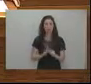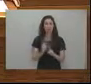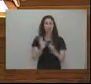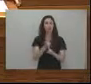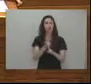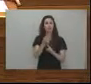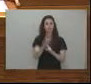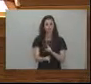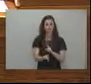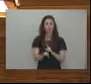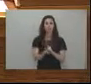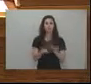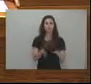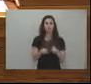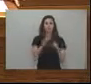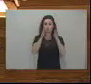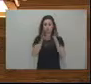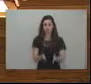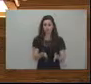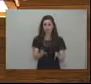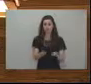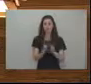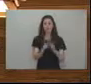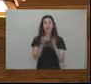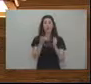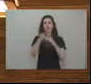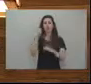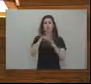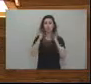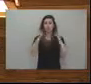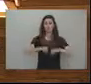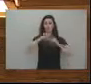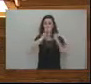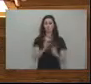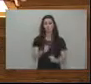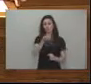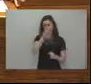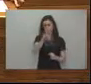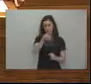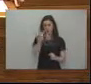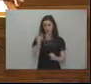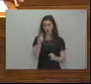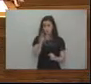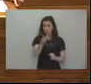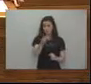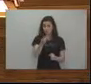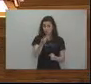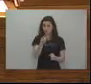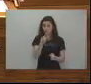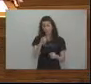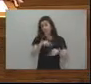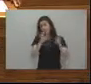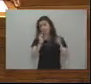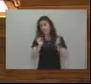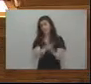pasa es que, claro, ustedes han pactado el año pasado los presupuestos con el Partido Socialista y hace 2 años le dieron aire con créditos presupuestarios,